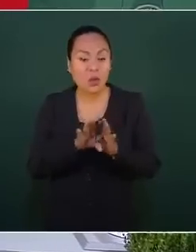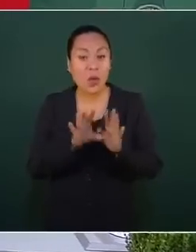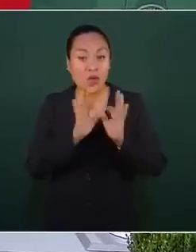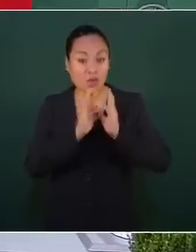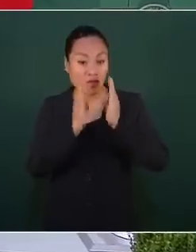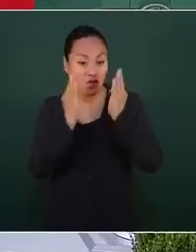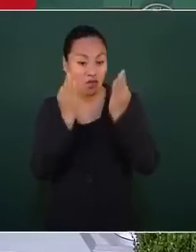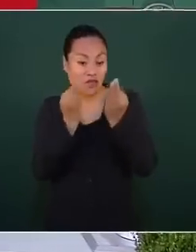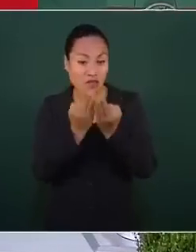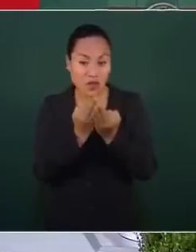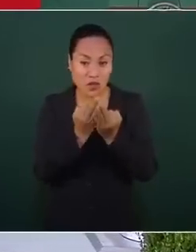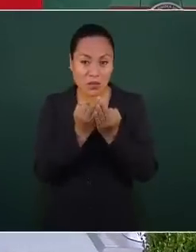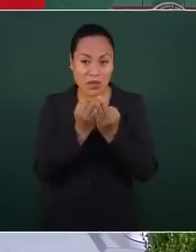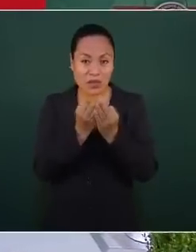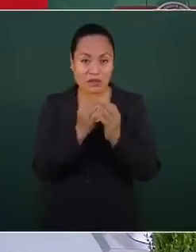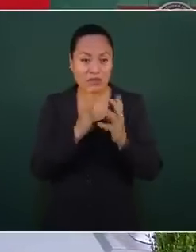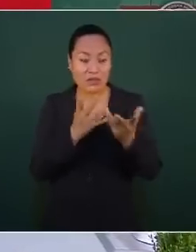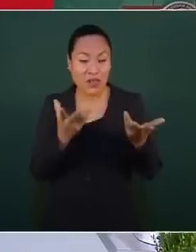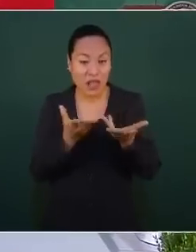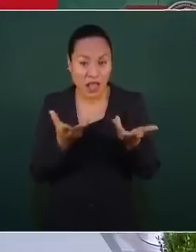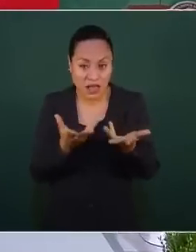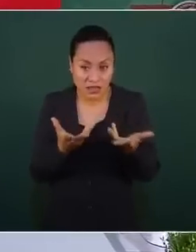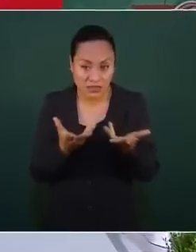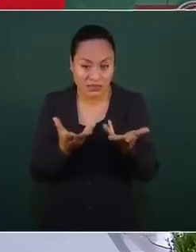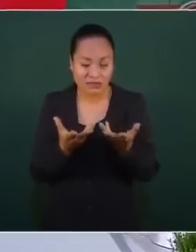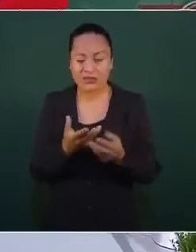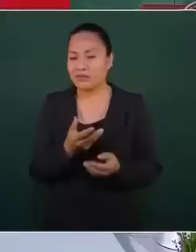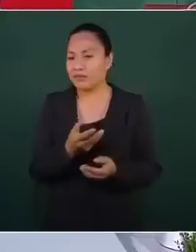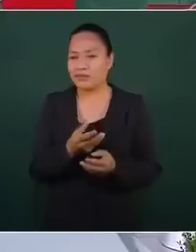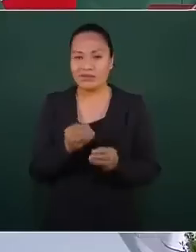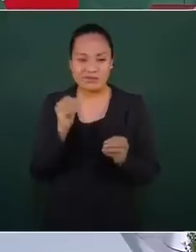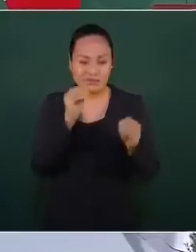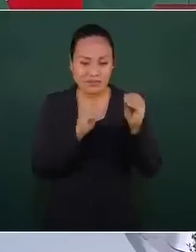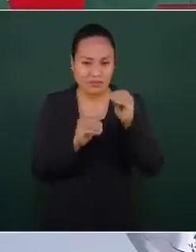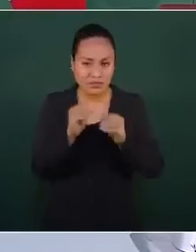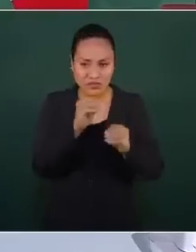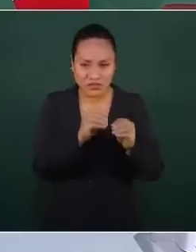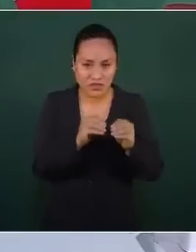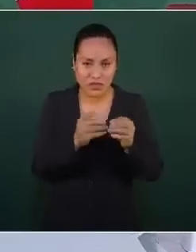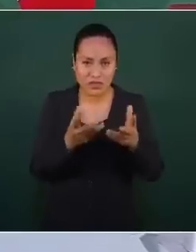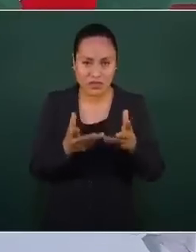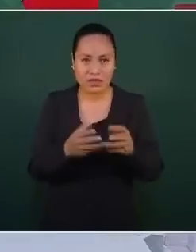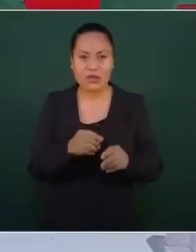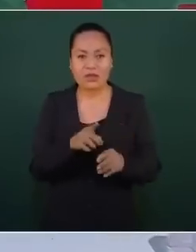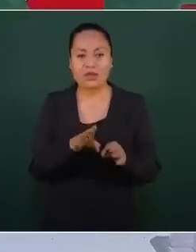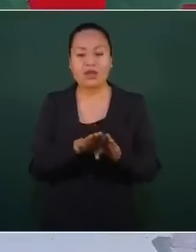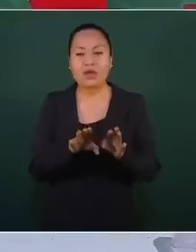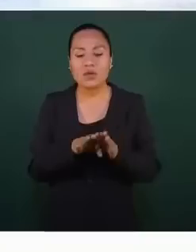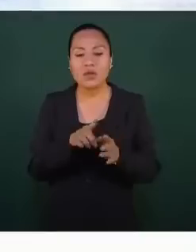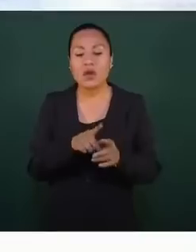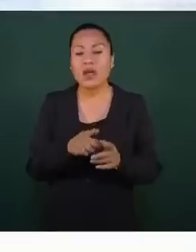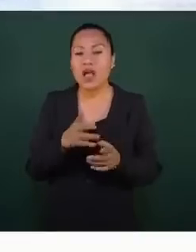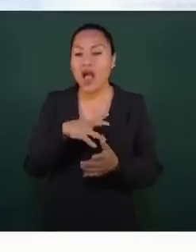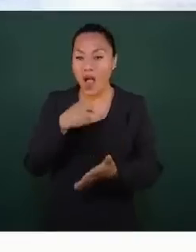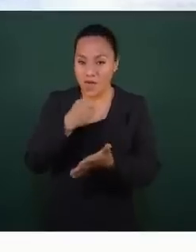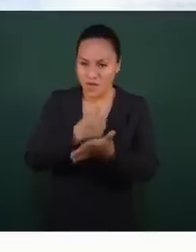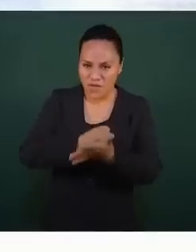de contención y menos de carácter coercitivo.